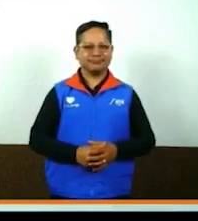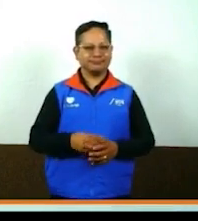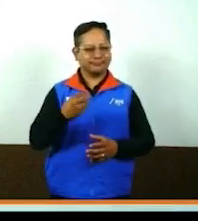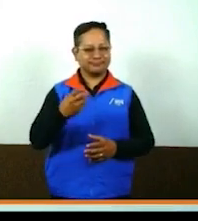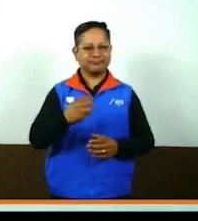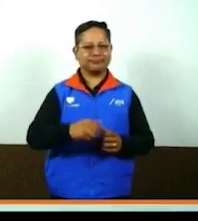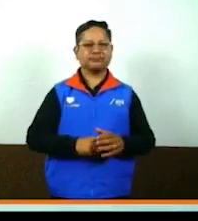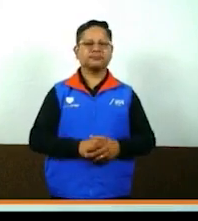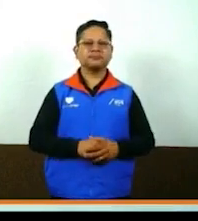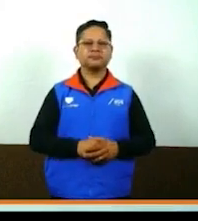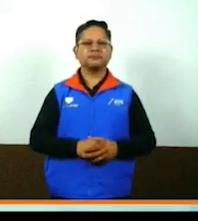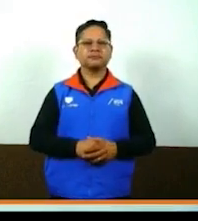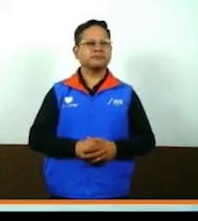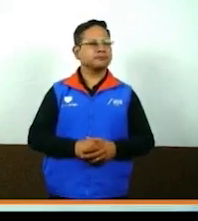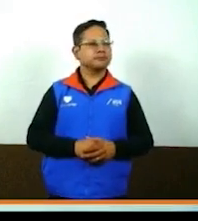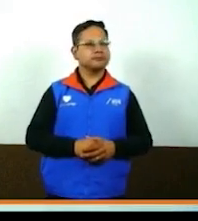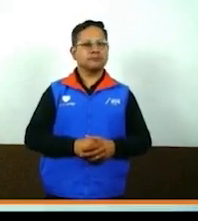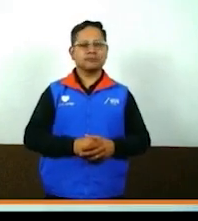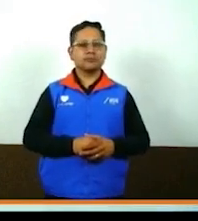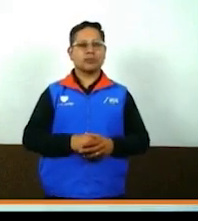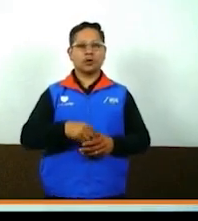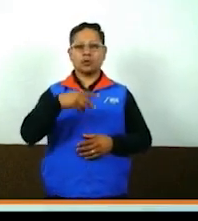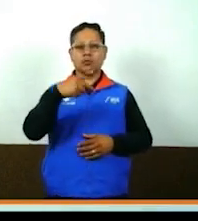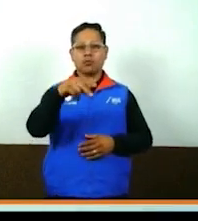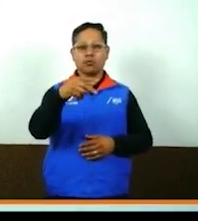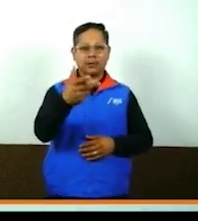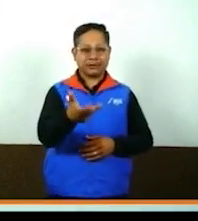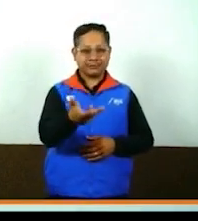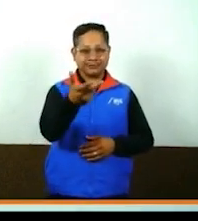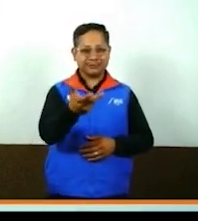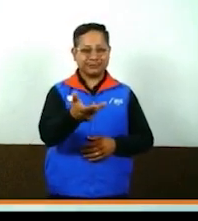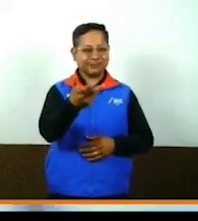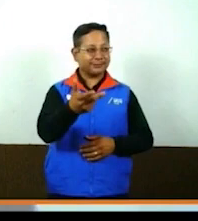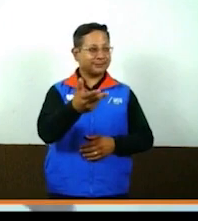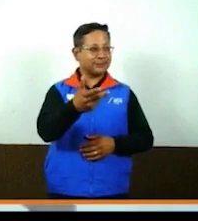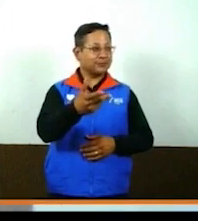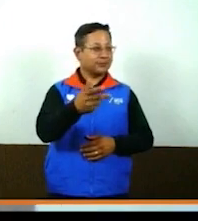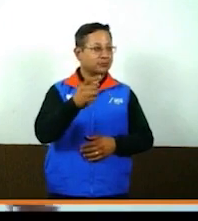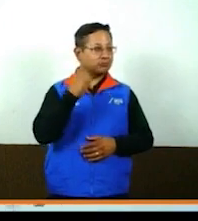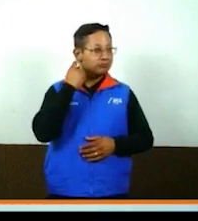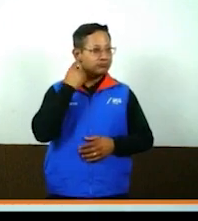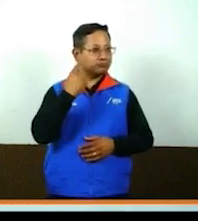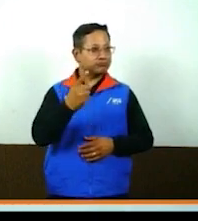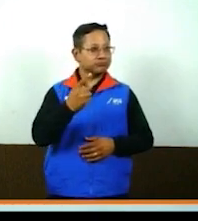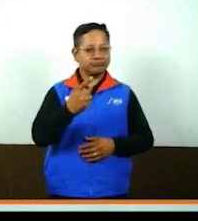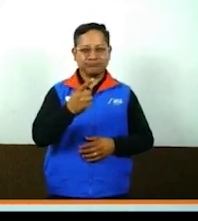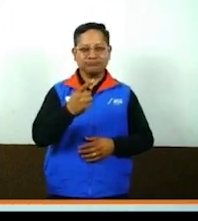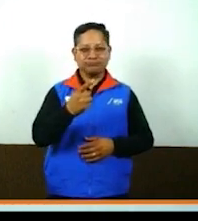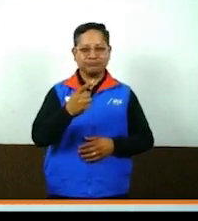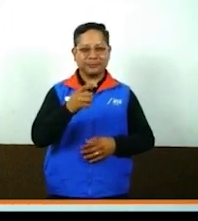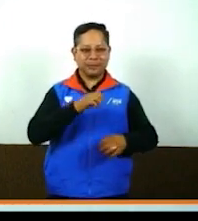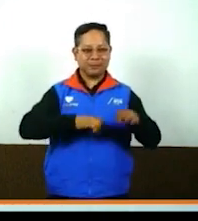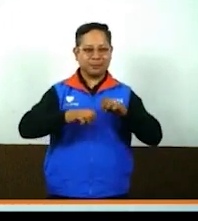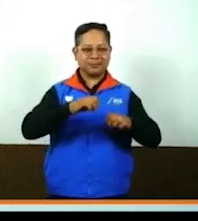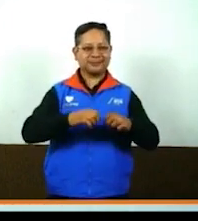efectivamente. Y bueno, vayan pidiendo su copa porque ya vamos a empezar a escuchar listos cada una de las empresas. Adelante.